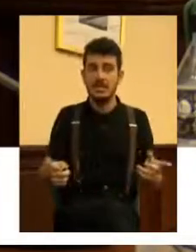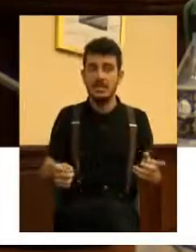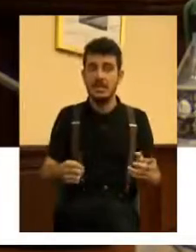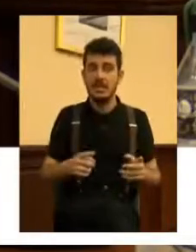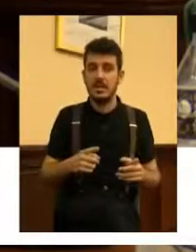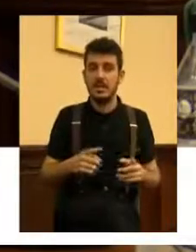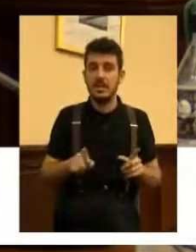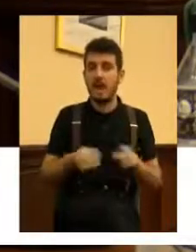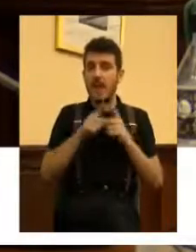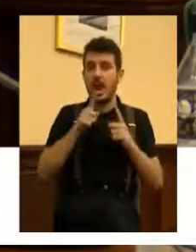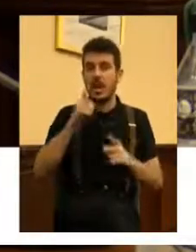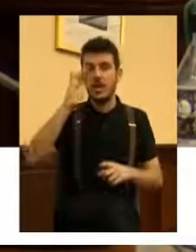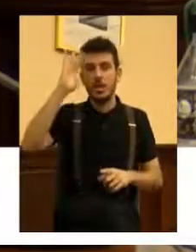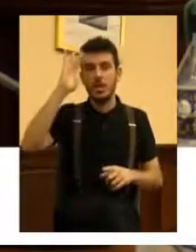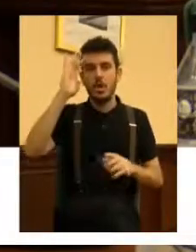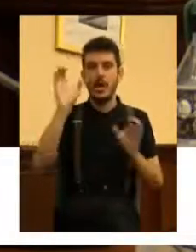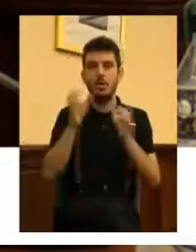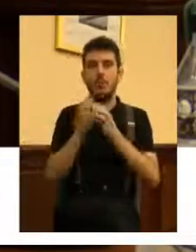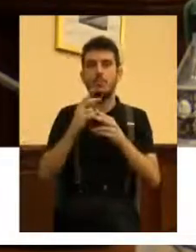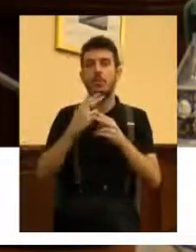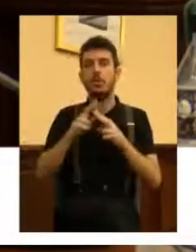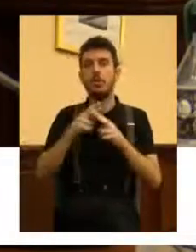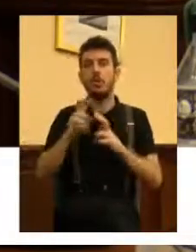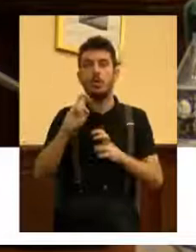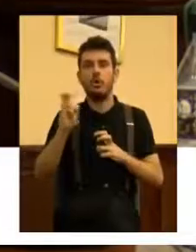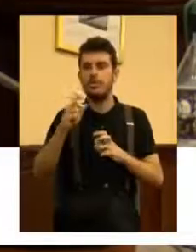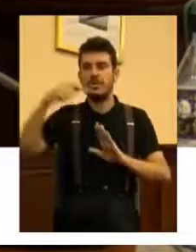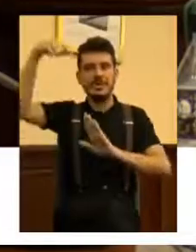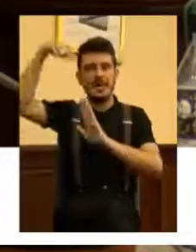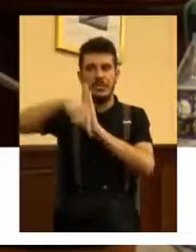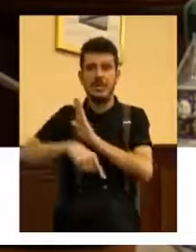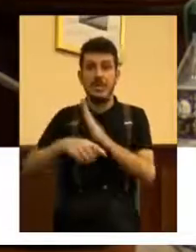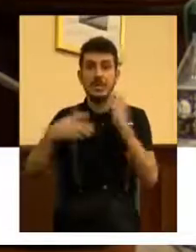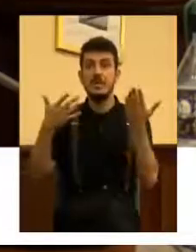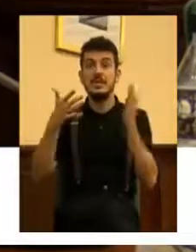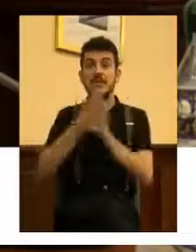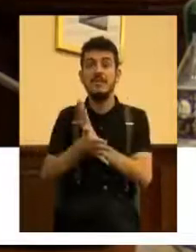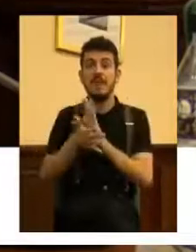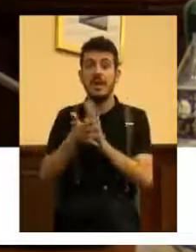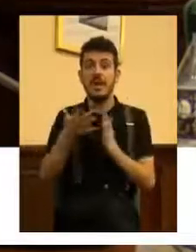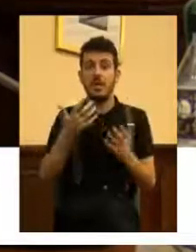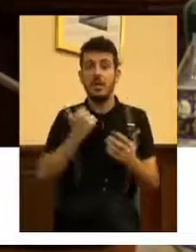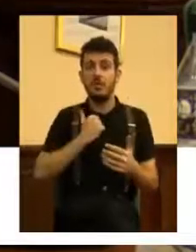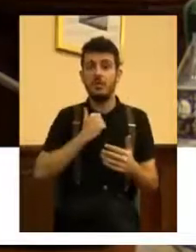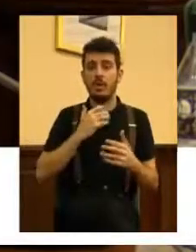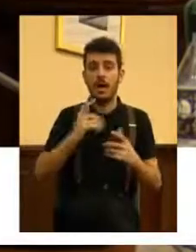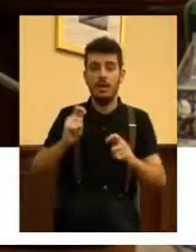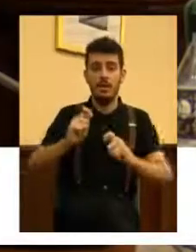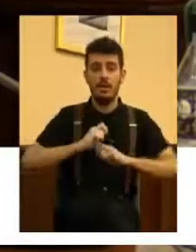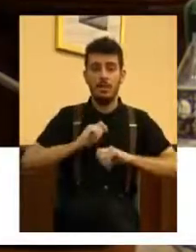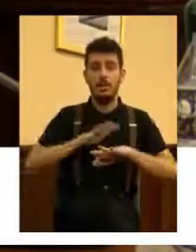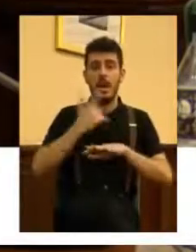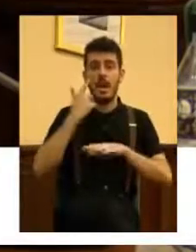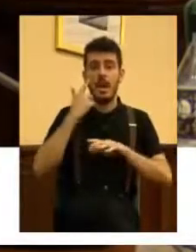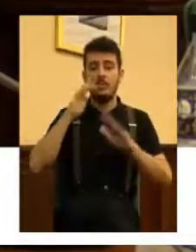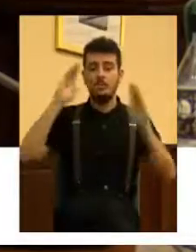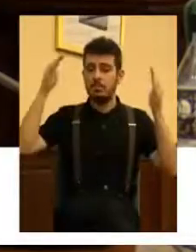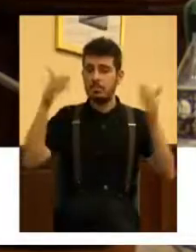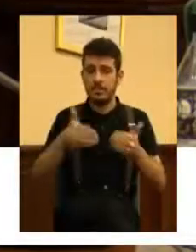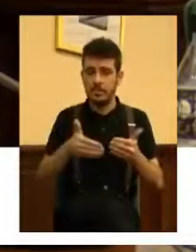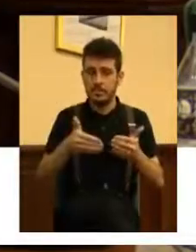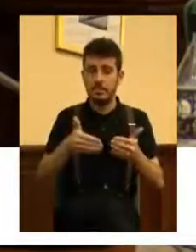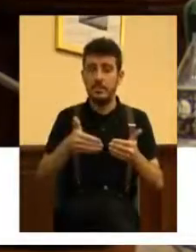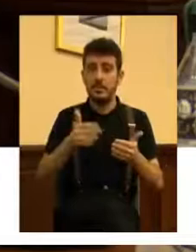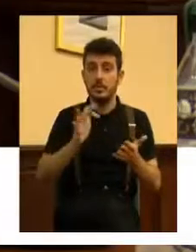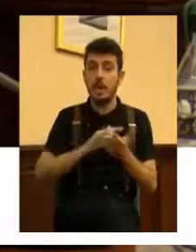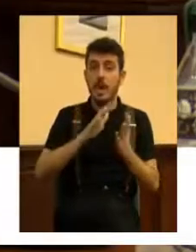a otras fuerzas políticas. Es decir, que abriría la oportunidad de dar una continuidad concreta y aterrizada a